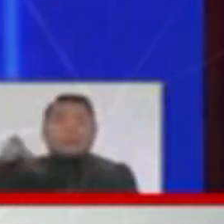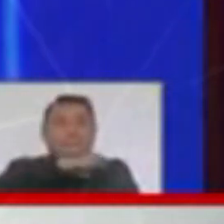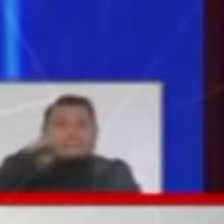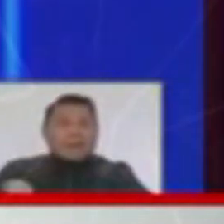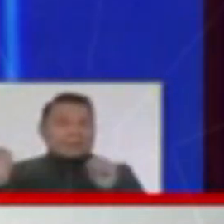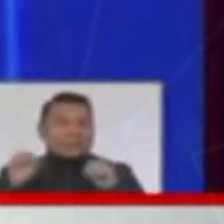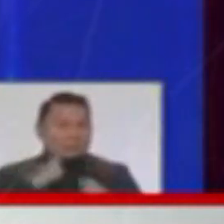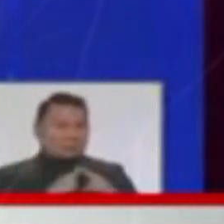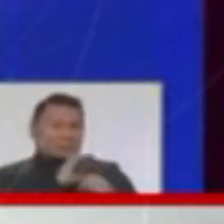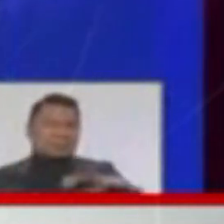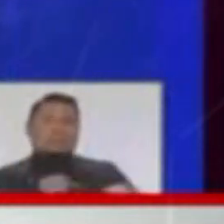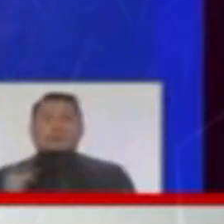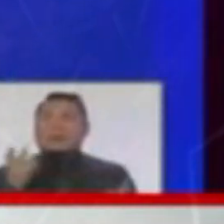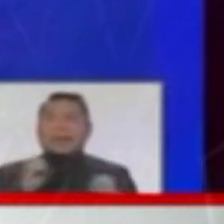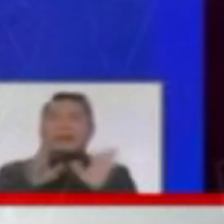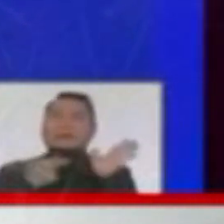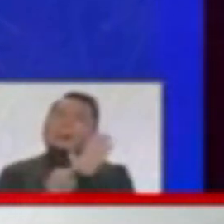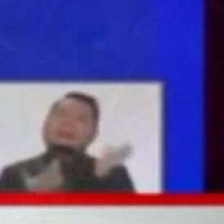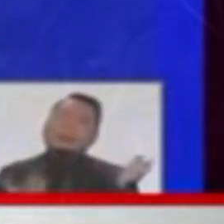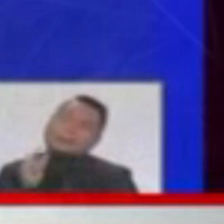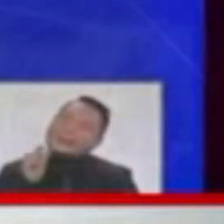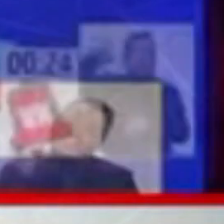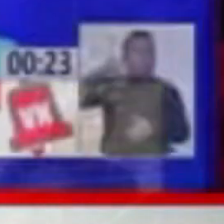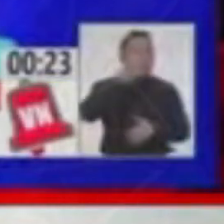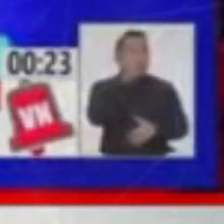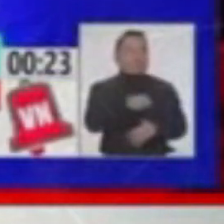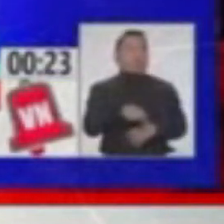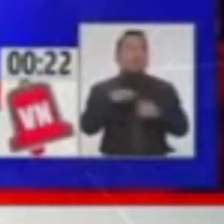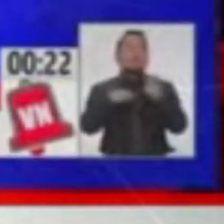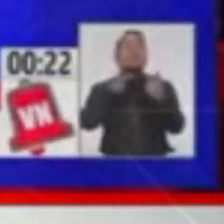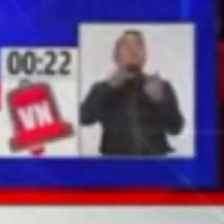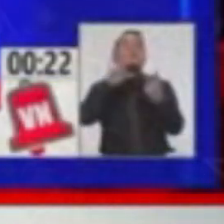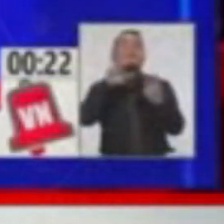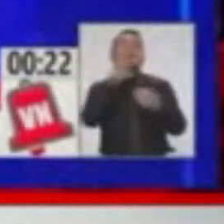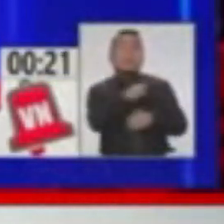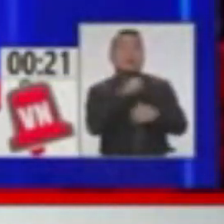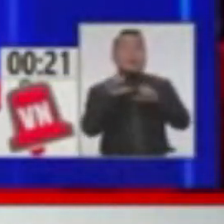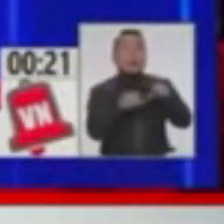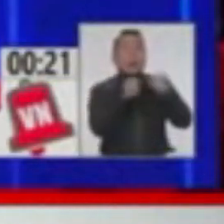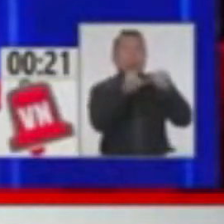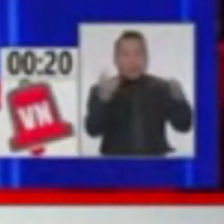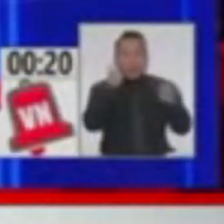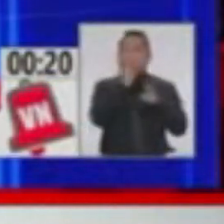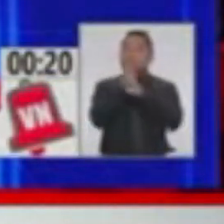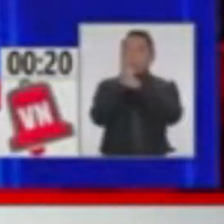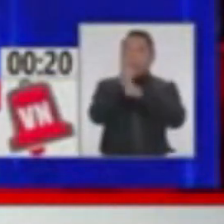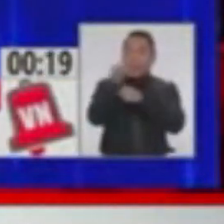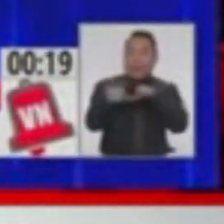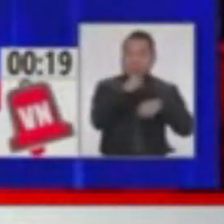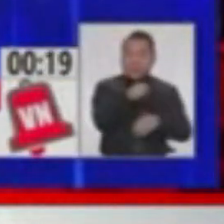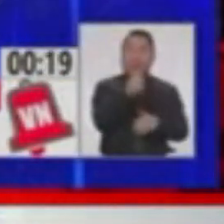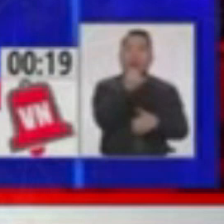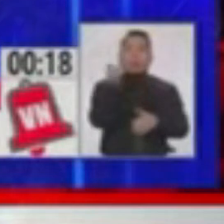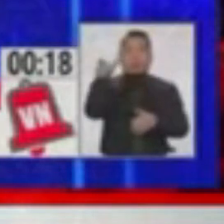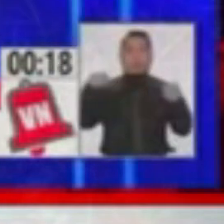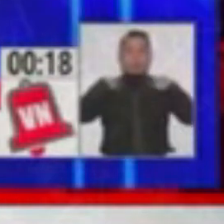previa en plena pandemia, sin ninguna transparencia. Así que, un poquito de dignidad, señor Forsyth. ¡Auch! Bueno, eso pareció una escena de Kill